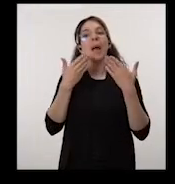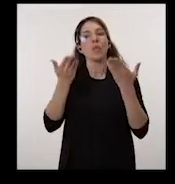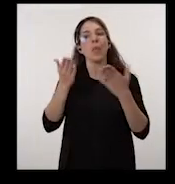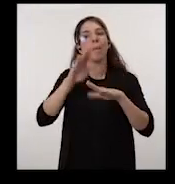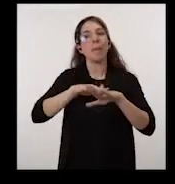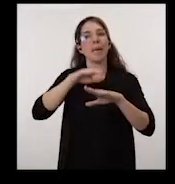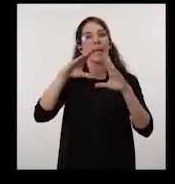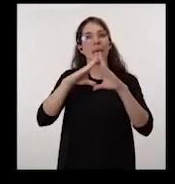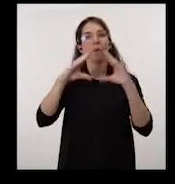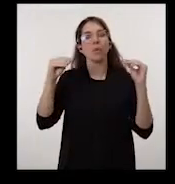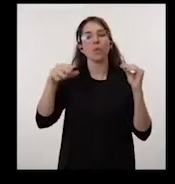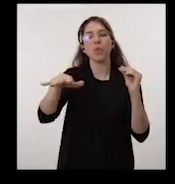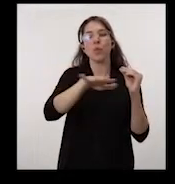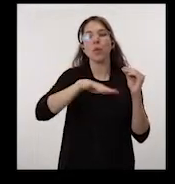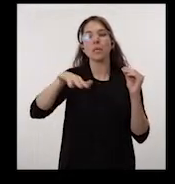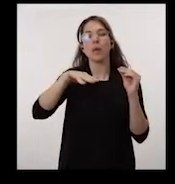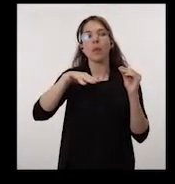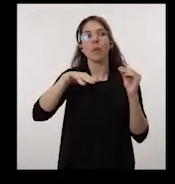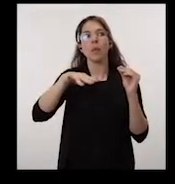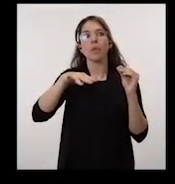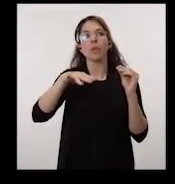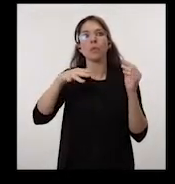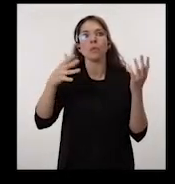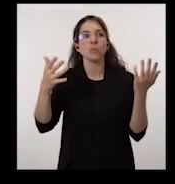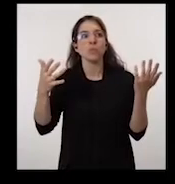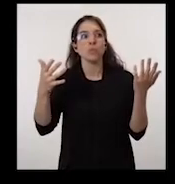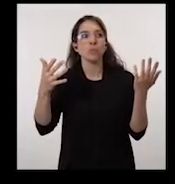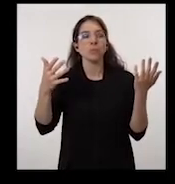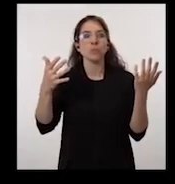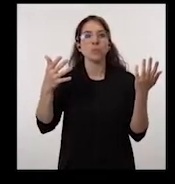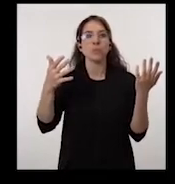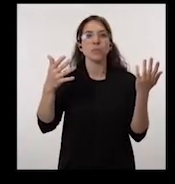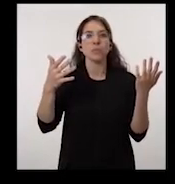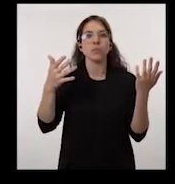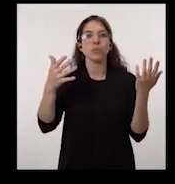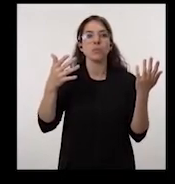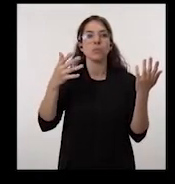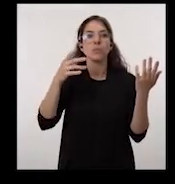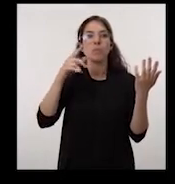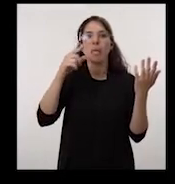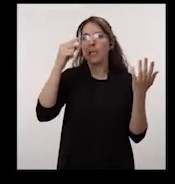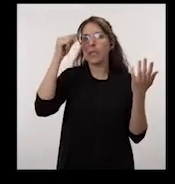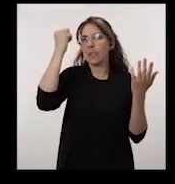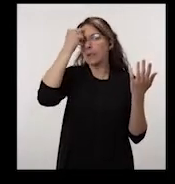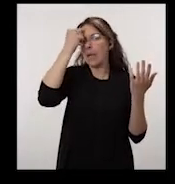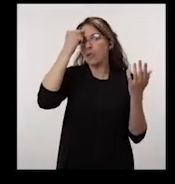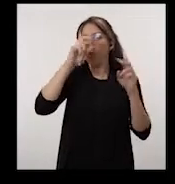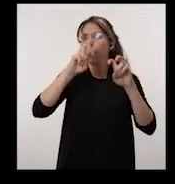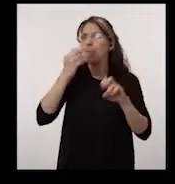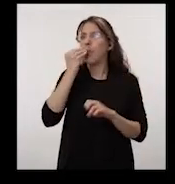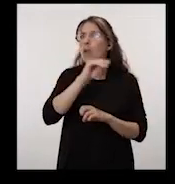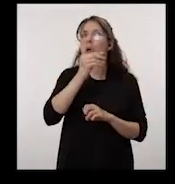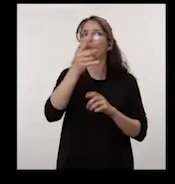que la universidad sea un espacio atractivo para captar atraer y retener el mejor talento